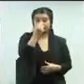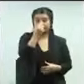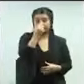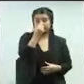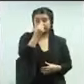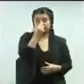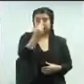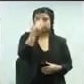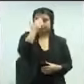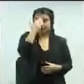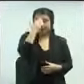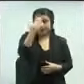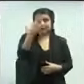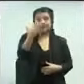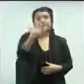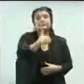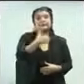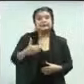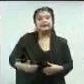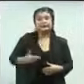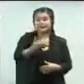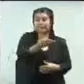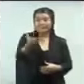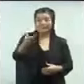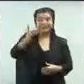Muchas gracias, presidente, diputados,